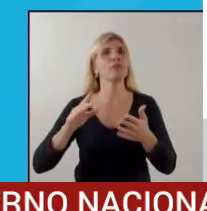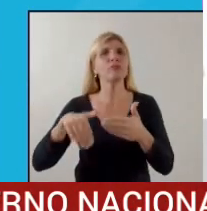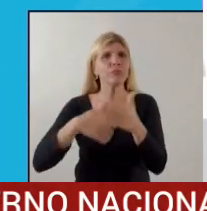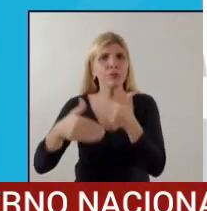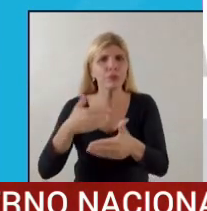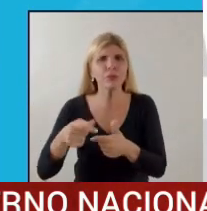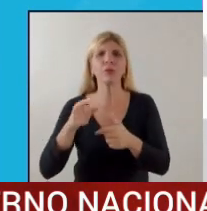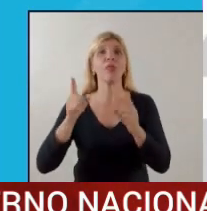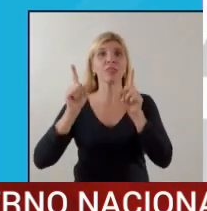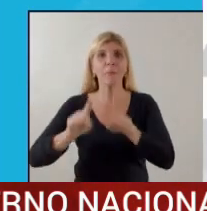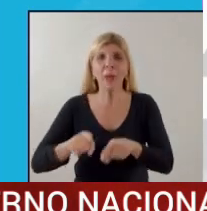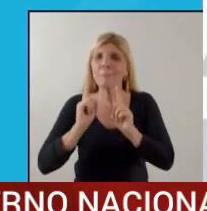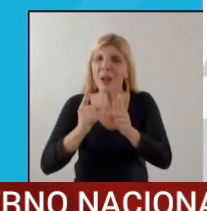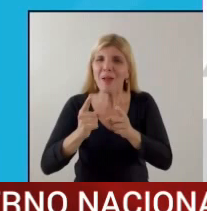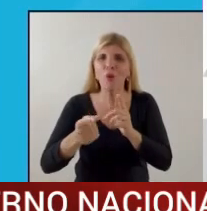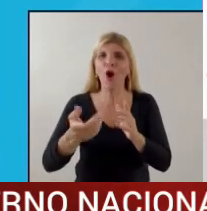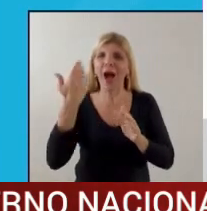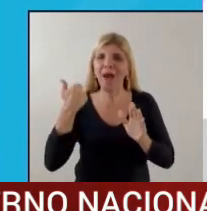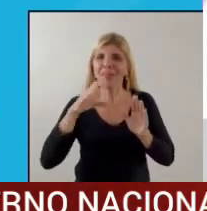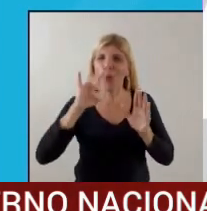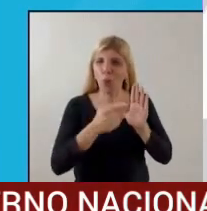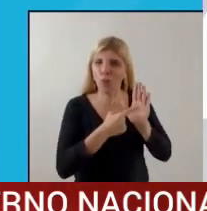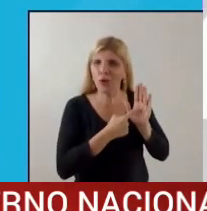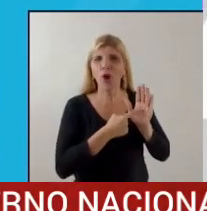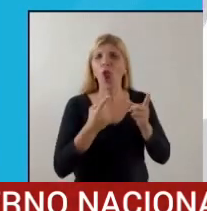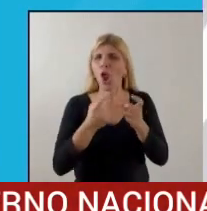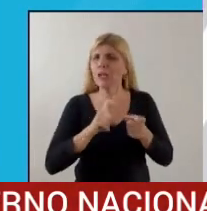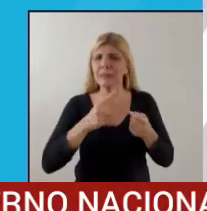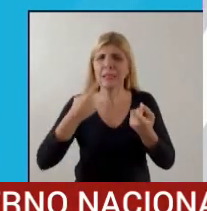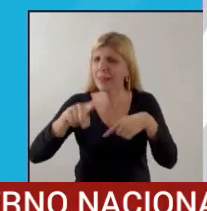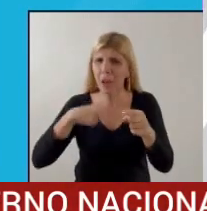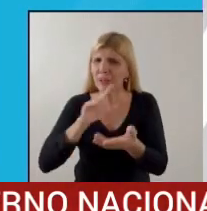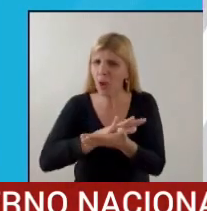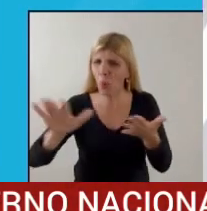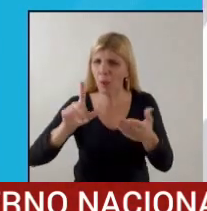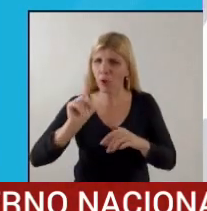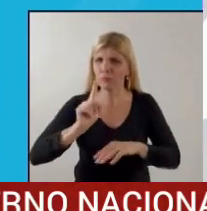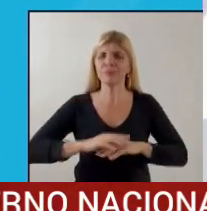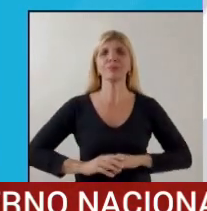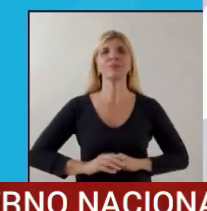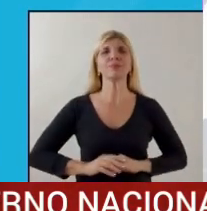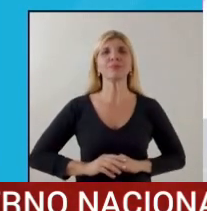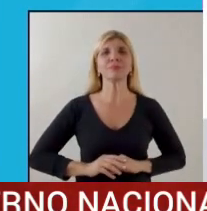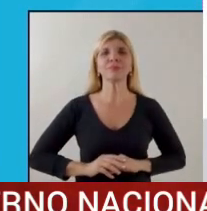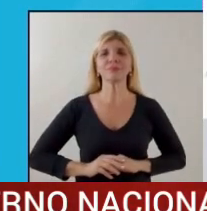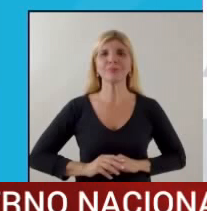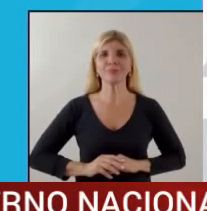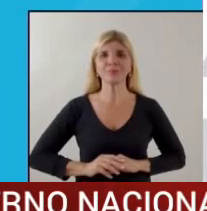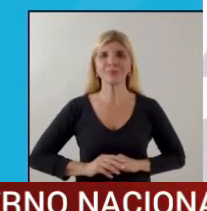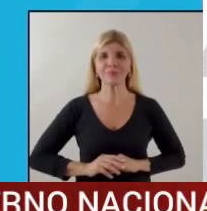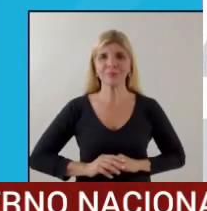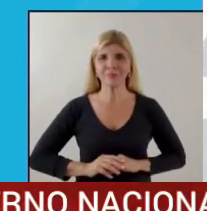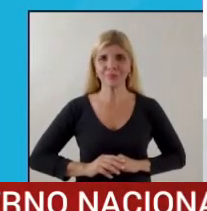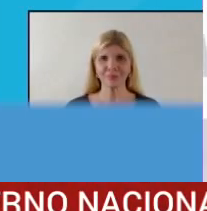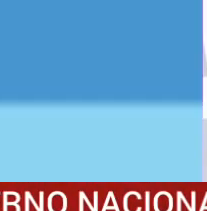la discapacidad como algo que teníamos que curar o rehabilitar, ha hecho de que se necesiten ciertos